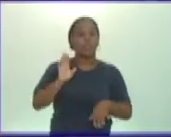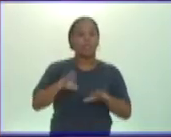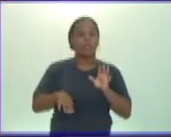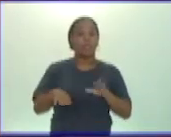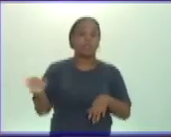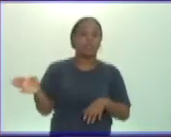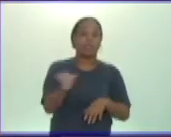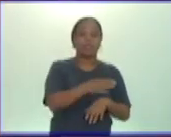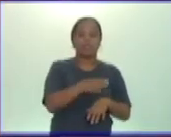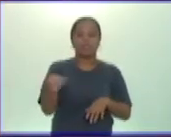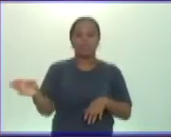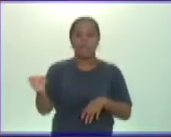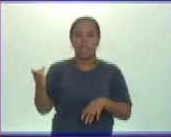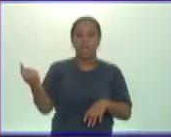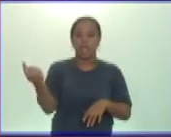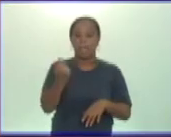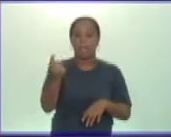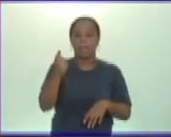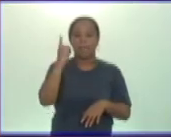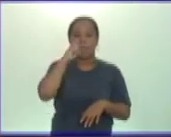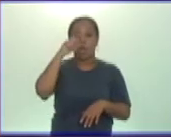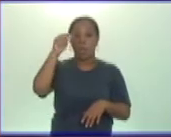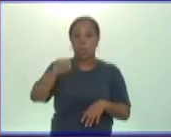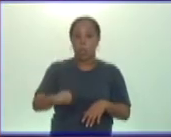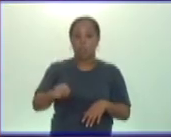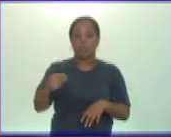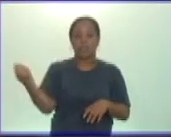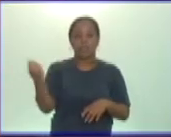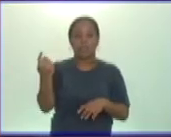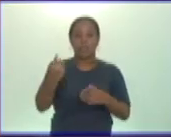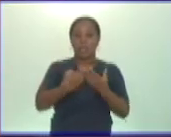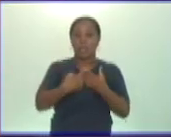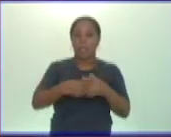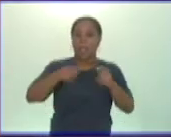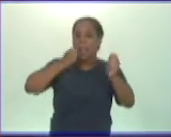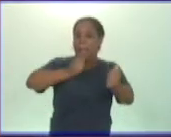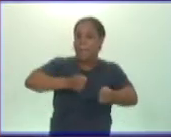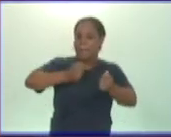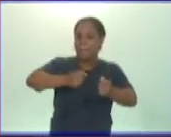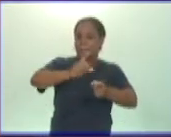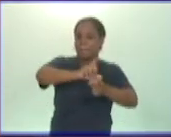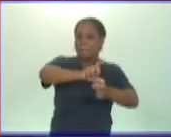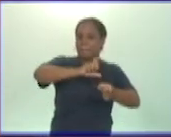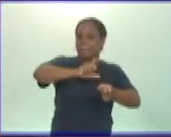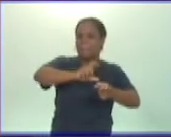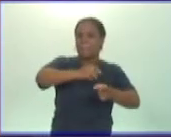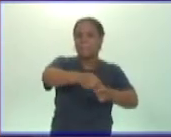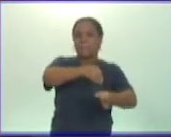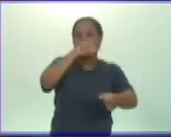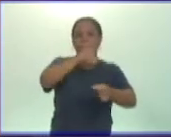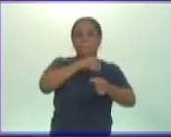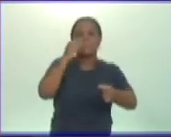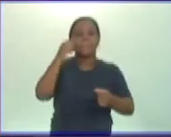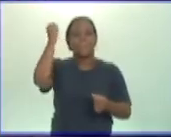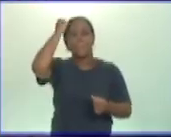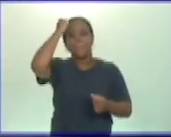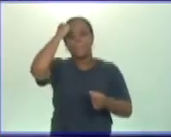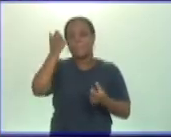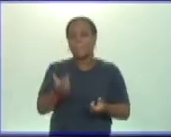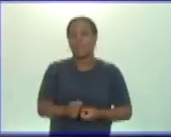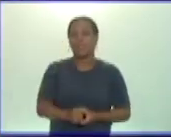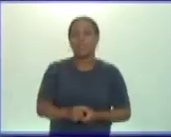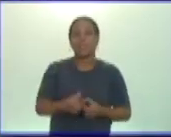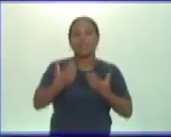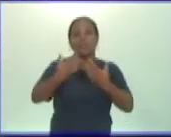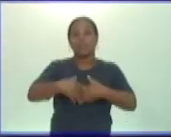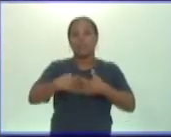norte, las fuentes principales de contaminación son la minería y las plantas termoeléctricas. En la